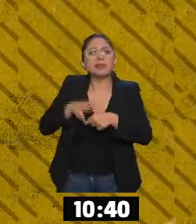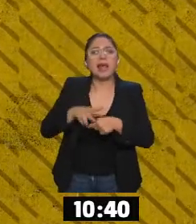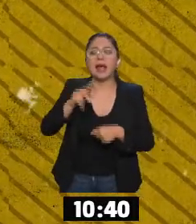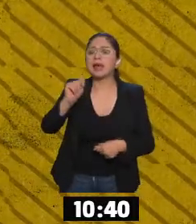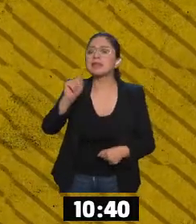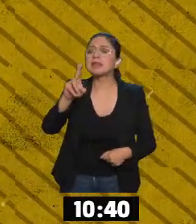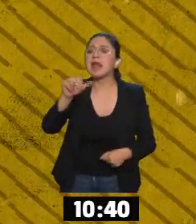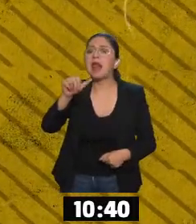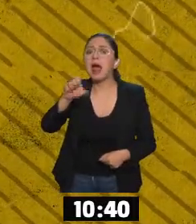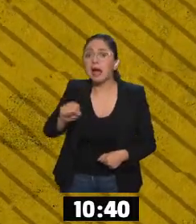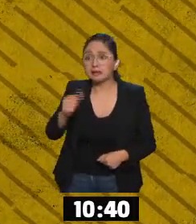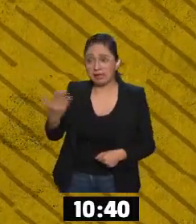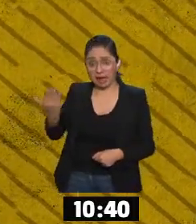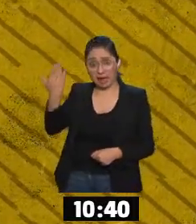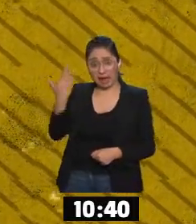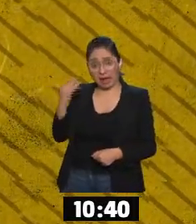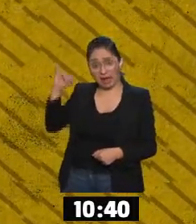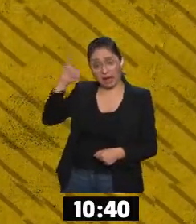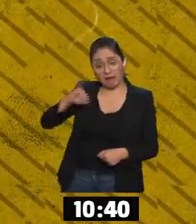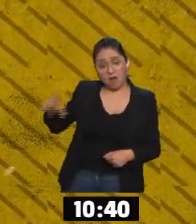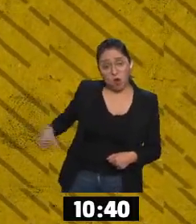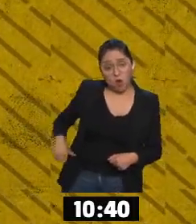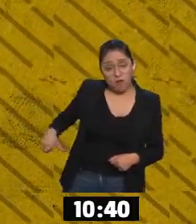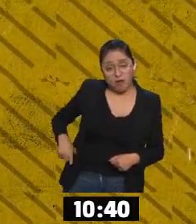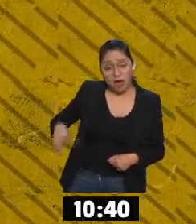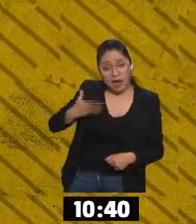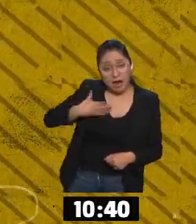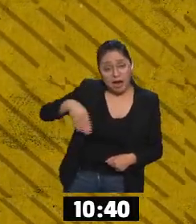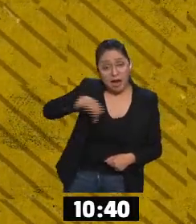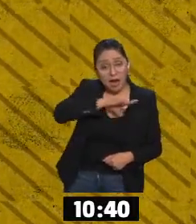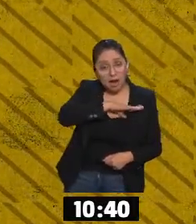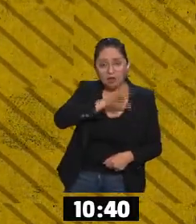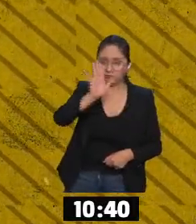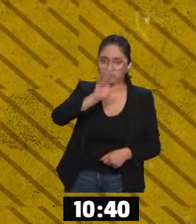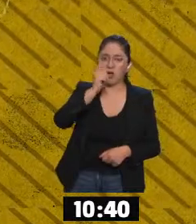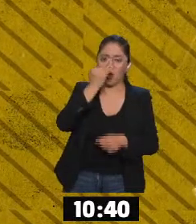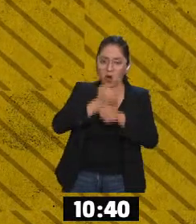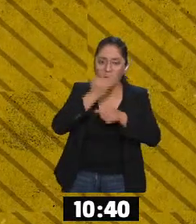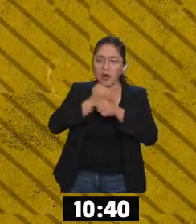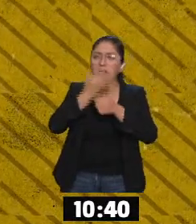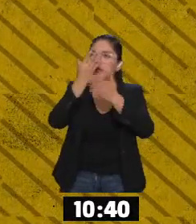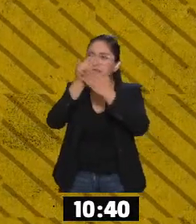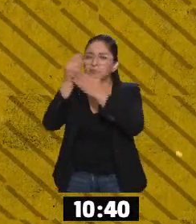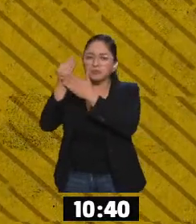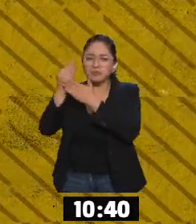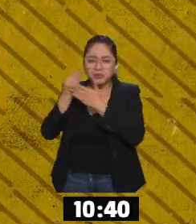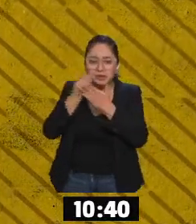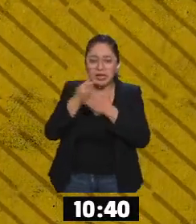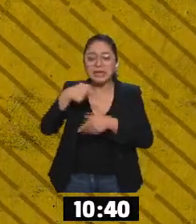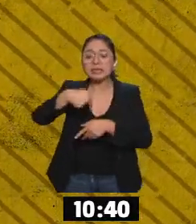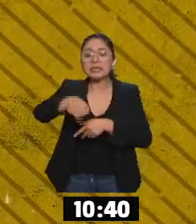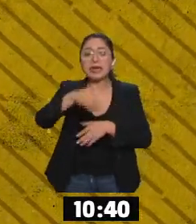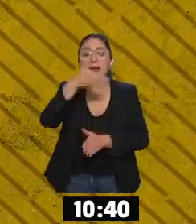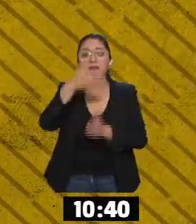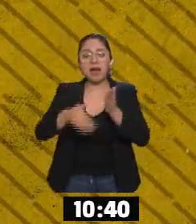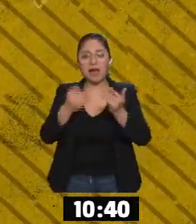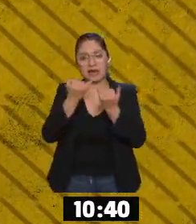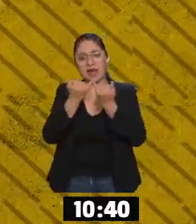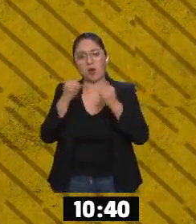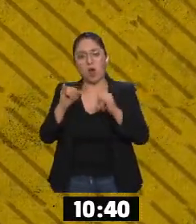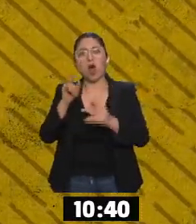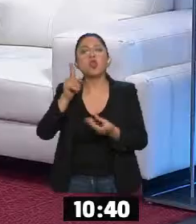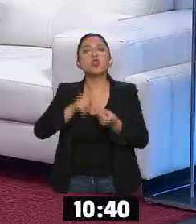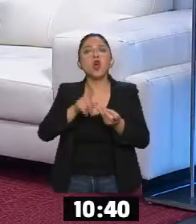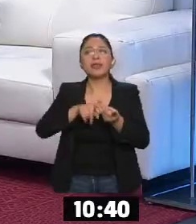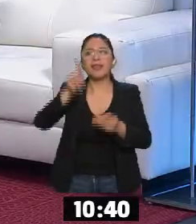la jefa de gobierno, Claudia Sheinbaum, pero todavía falta por inaugurarla, esperamos que esté en la alcaldía Miguel Hidalgo. Ah, mira